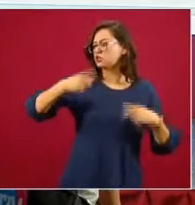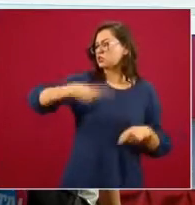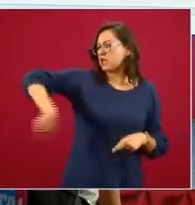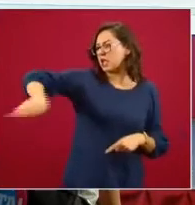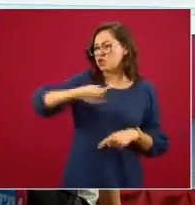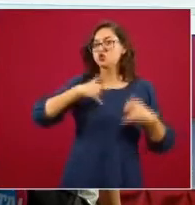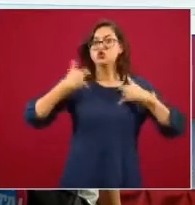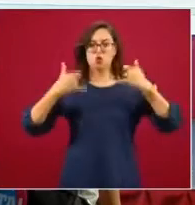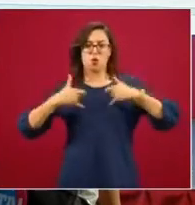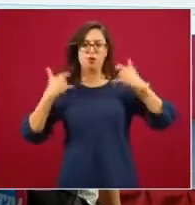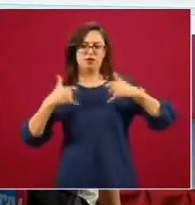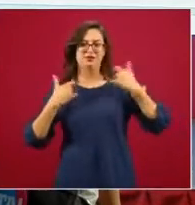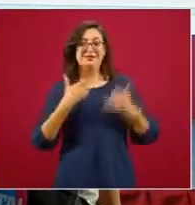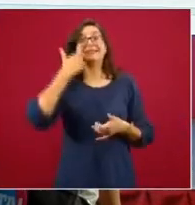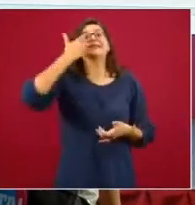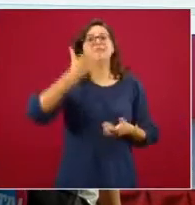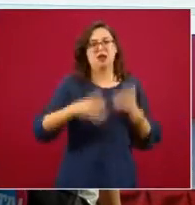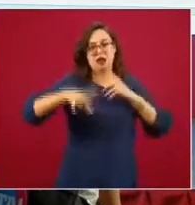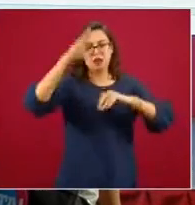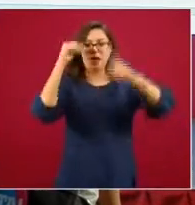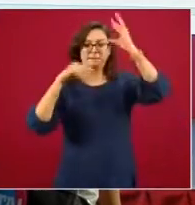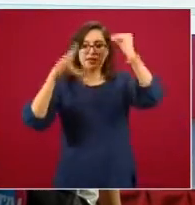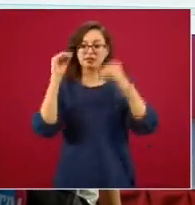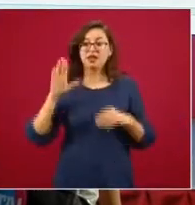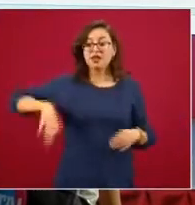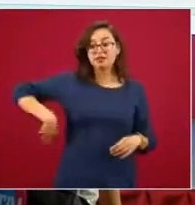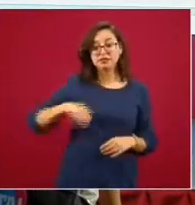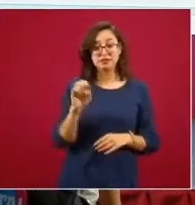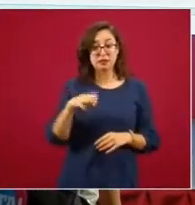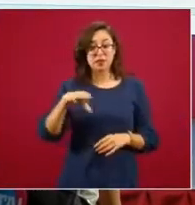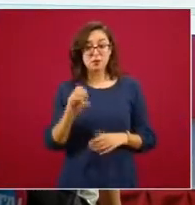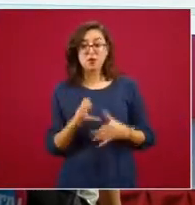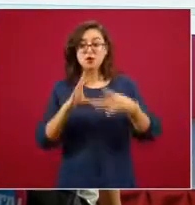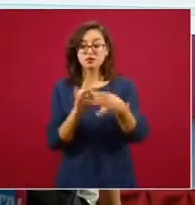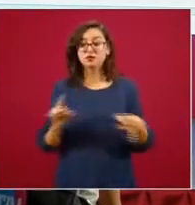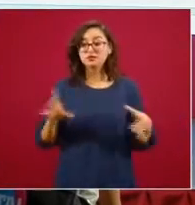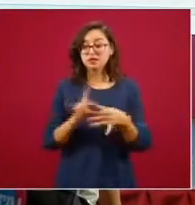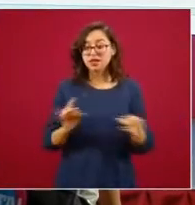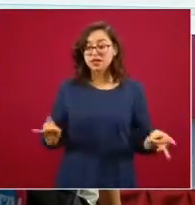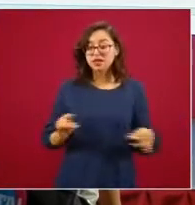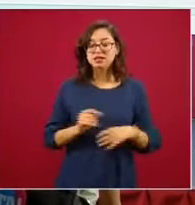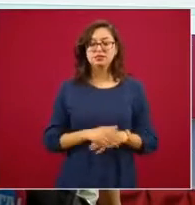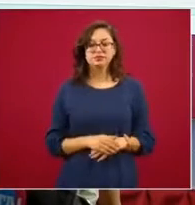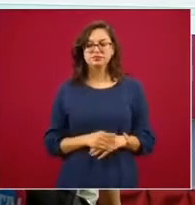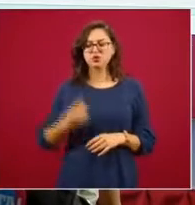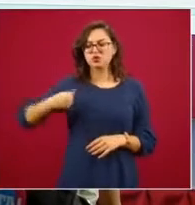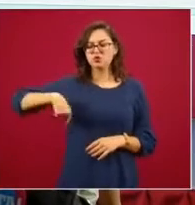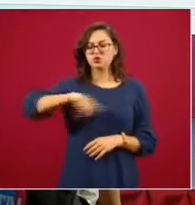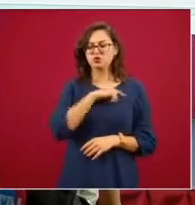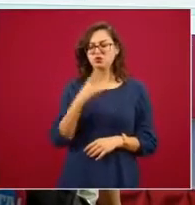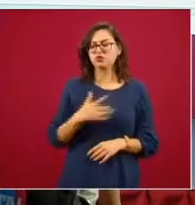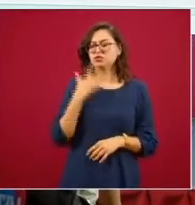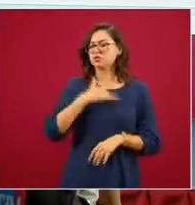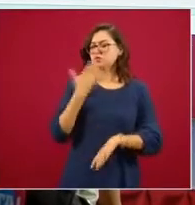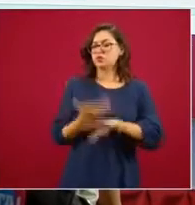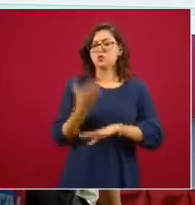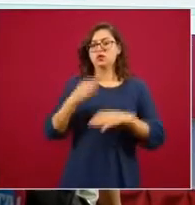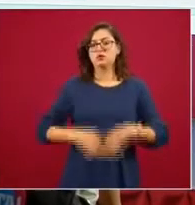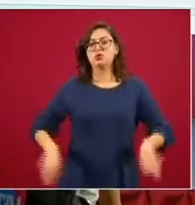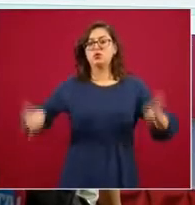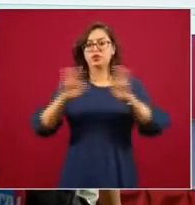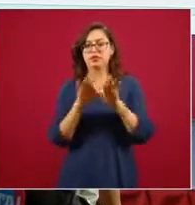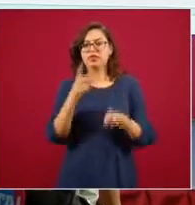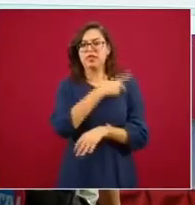todo estos jóvenes de los que nos estaba hablando Memo. Y la siguiente, por favor. Y para nosotros era sumamente importante